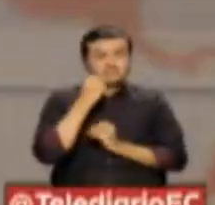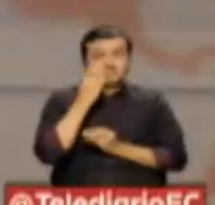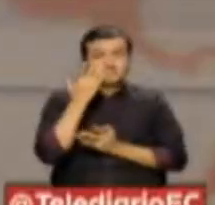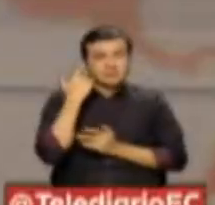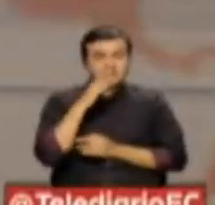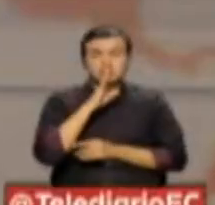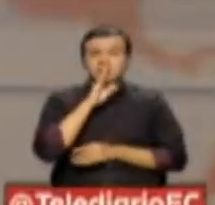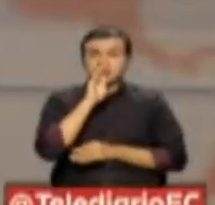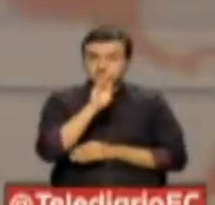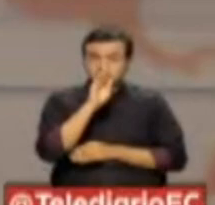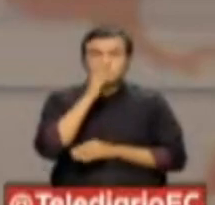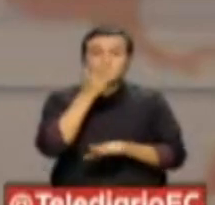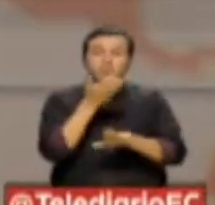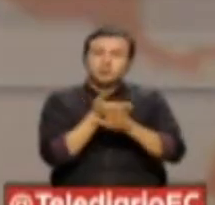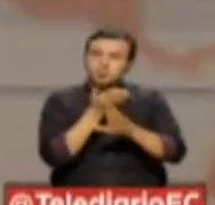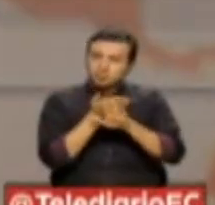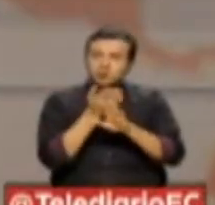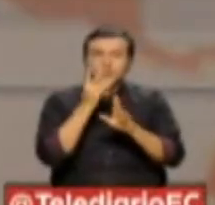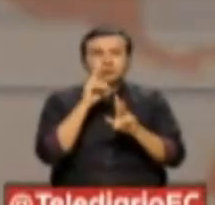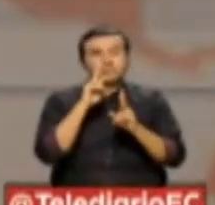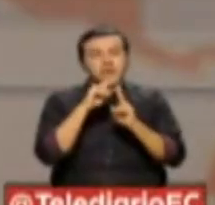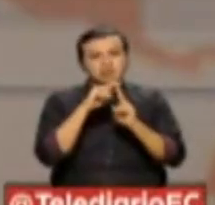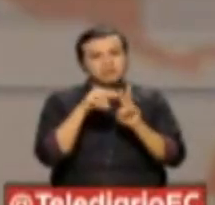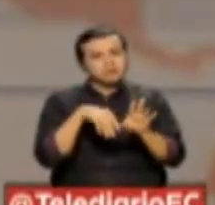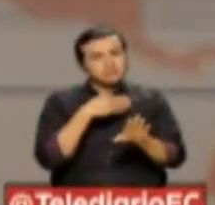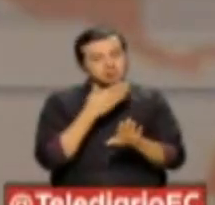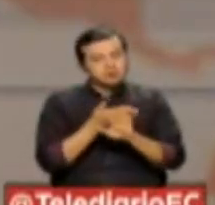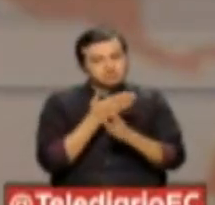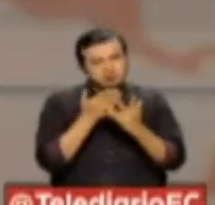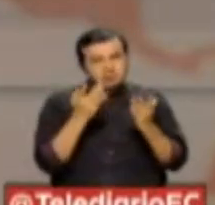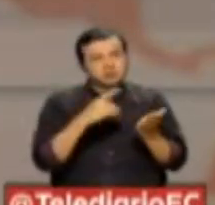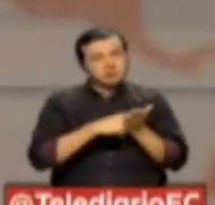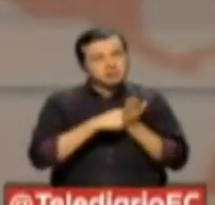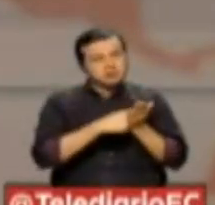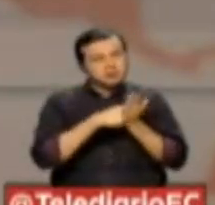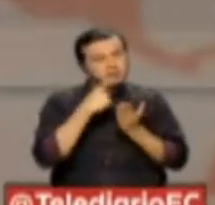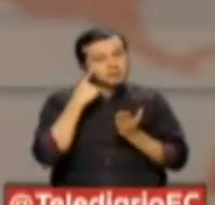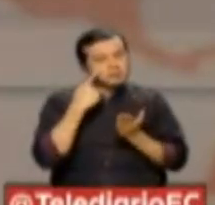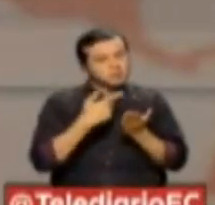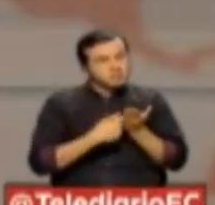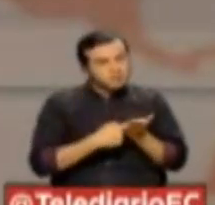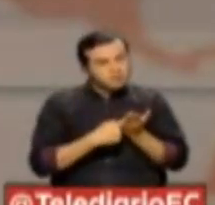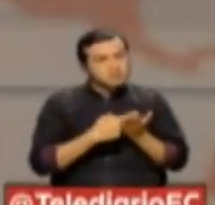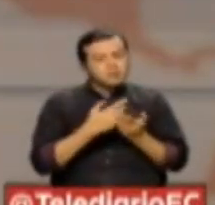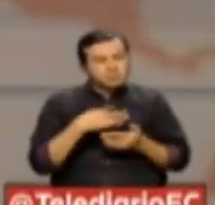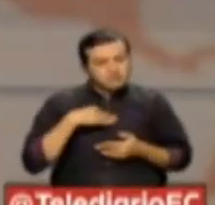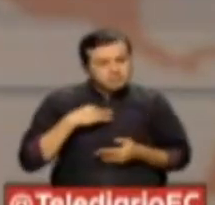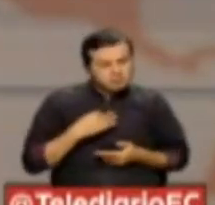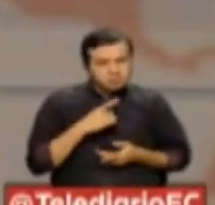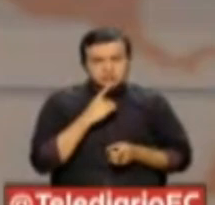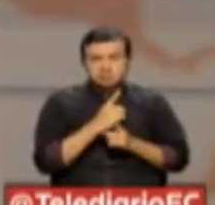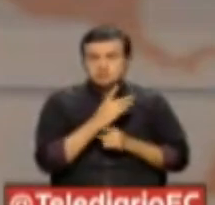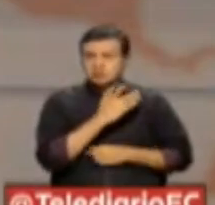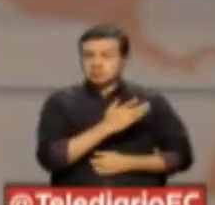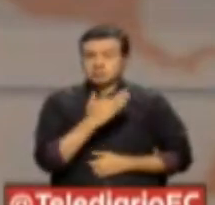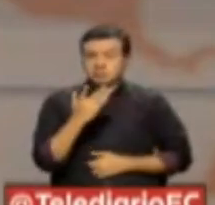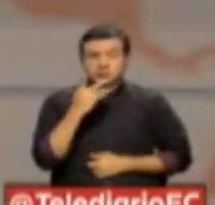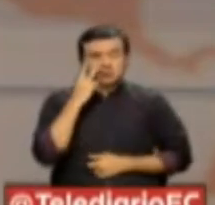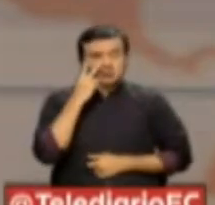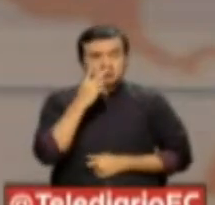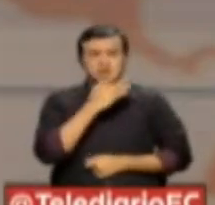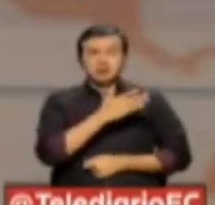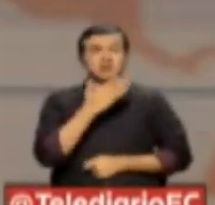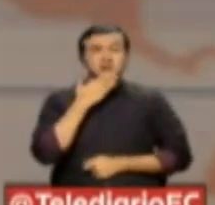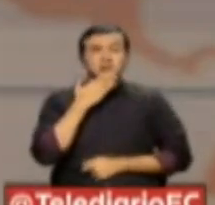dicho proponiendo alternativas discutiendo mostrando disposición aquello encontramos